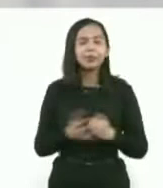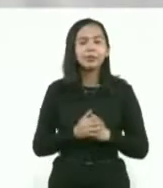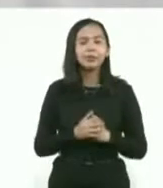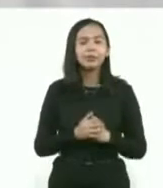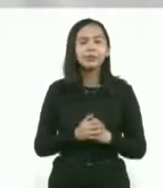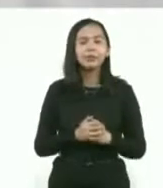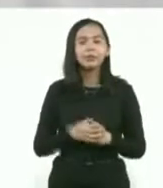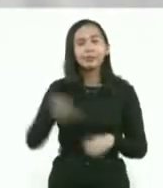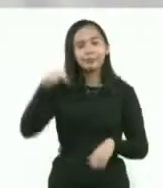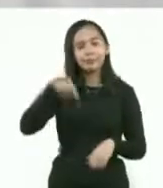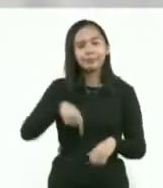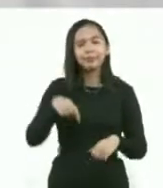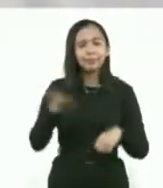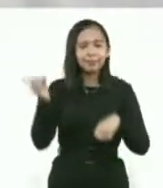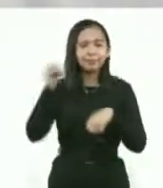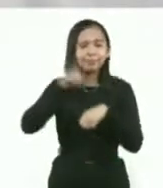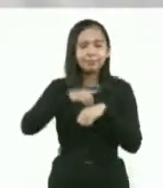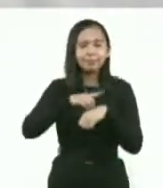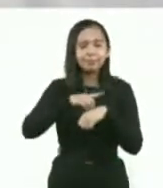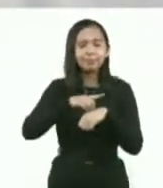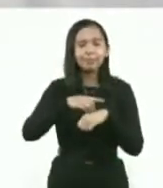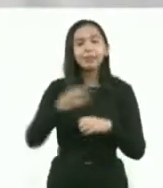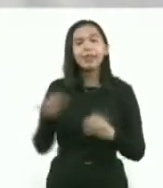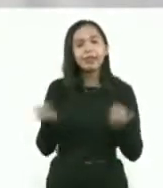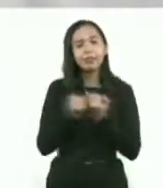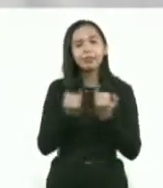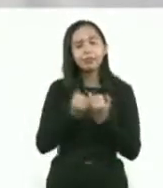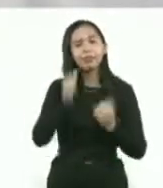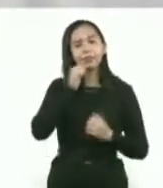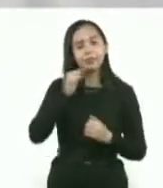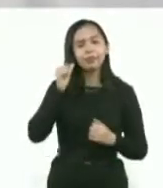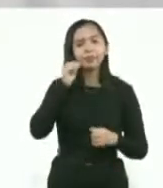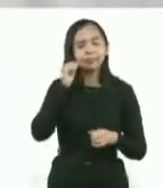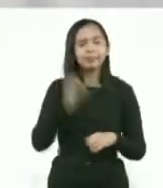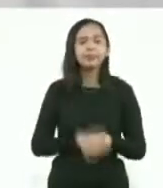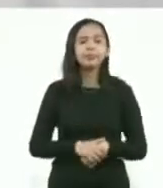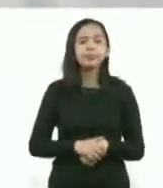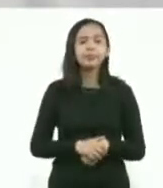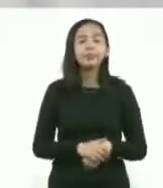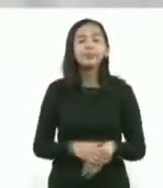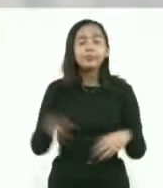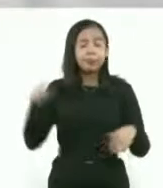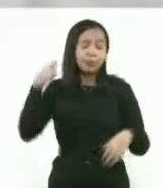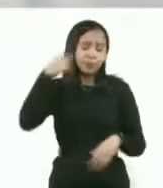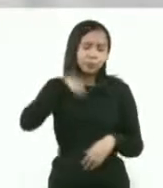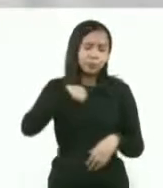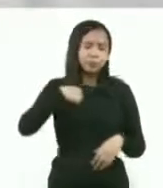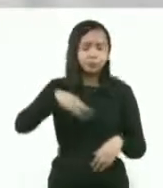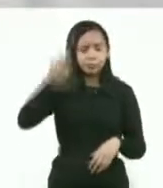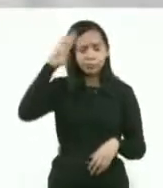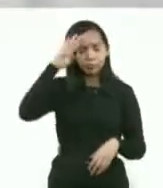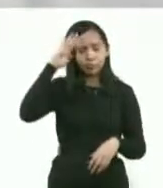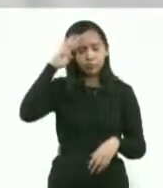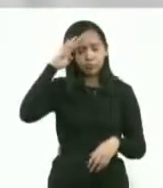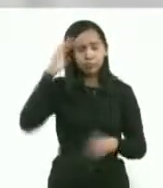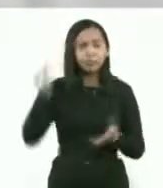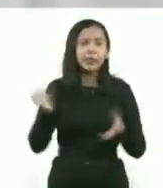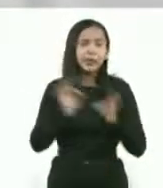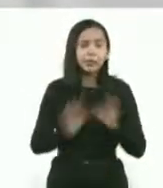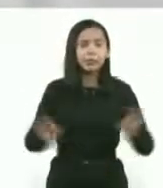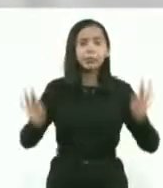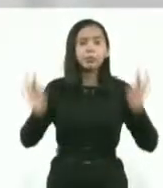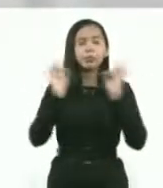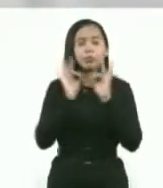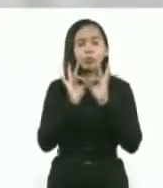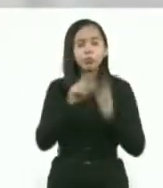precios del día de ayer. Creo que es muy importante que nos ayuden a